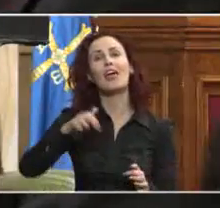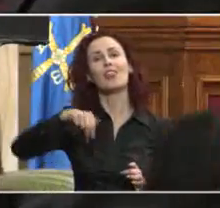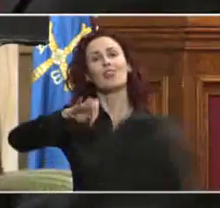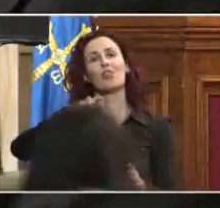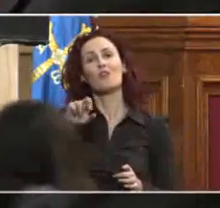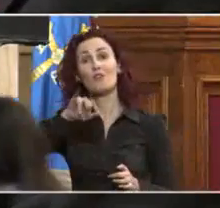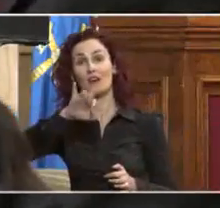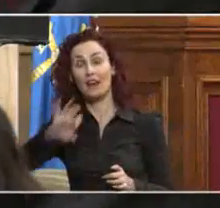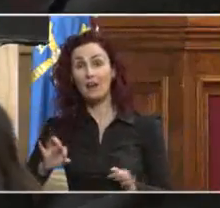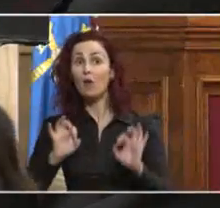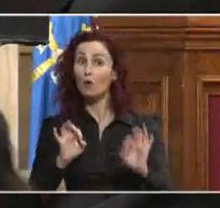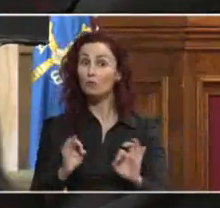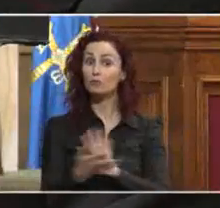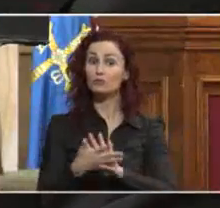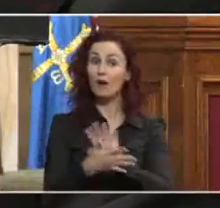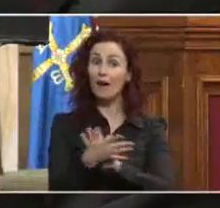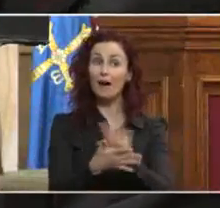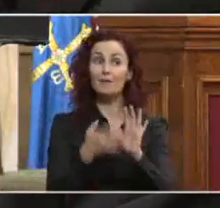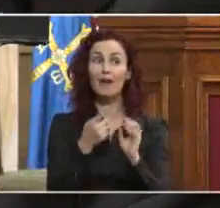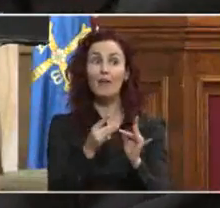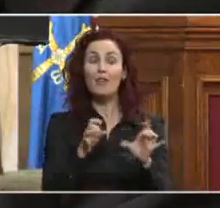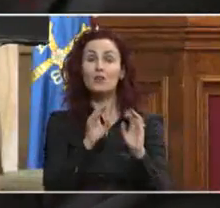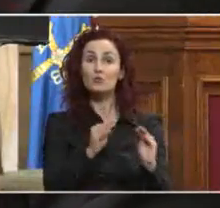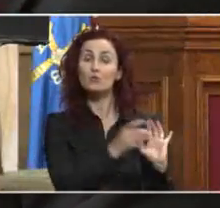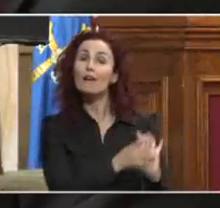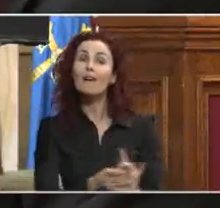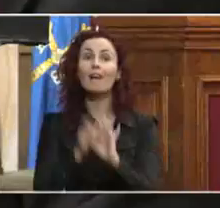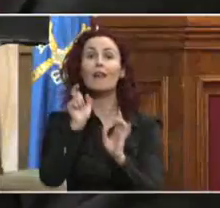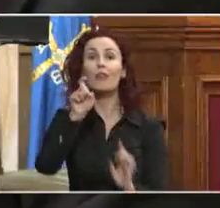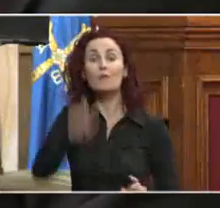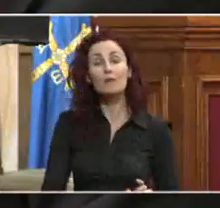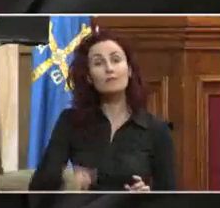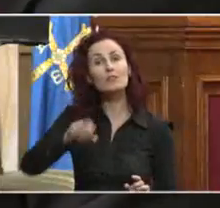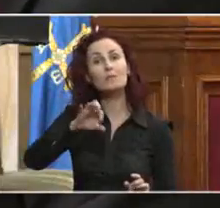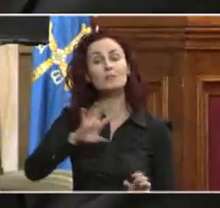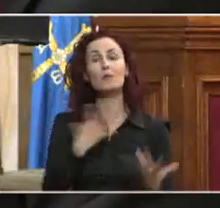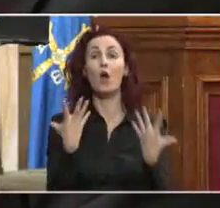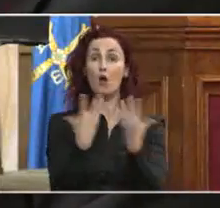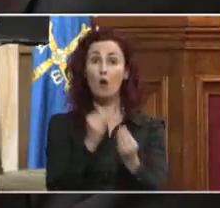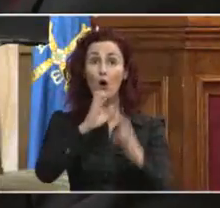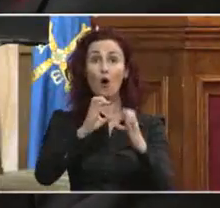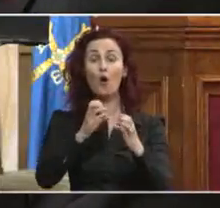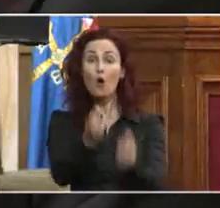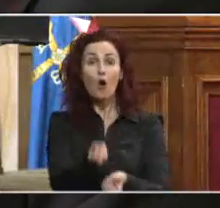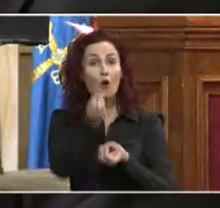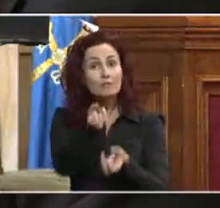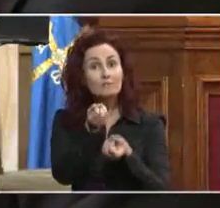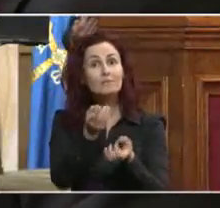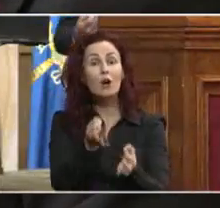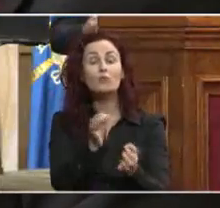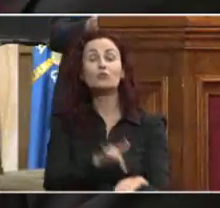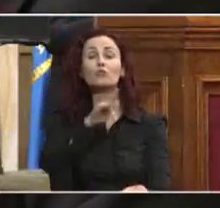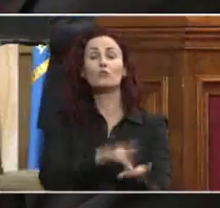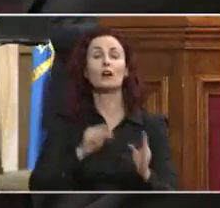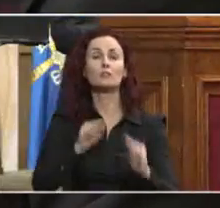¿sí?, que nos va a hablar de la relación entre la obra de Mastropiero y la comunicación, en una charla titulada